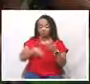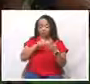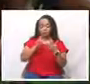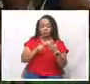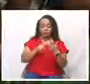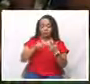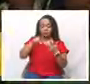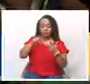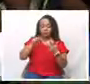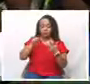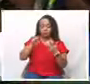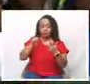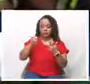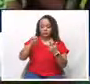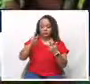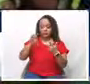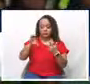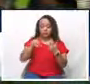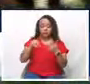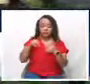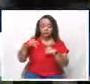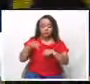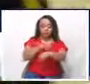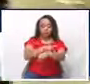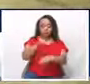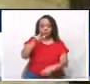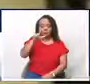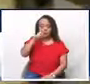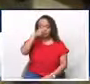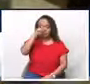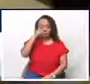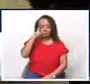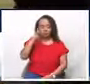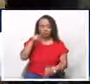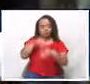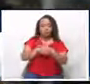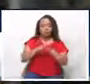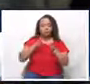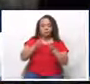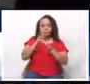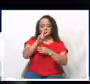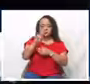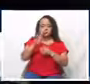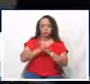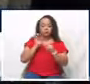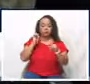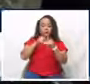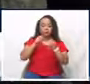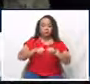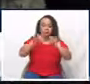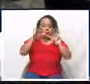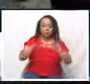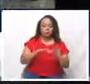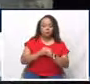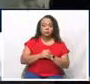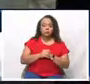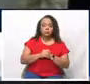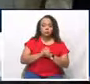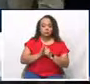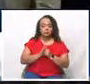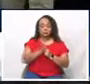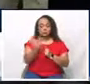de la Panasonic tomarán la radial de Lindora por Forum para salir a la ruta 27... hacia la Sabana. Se gira